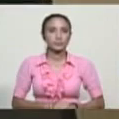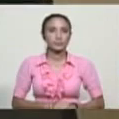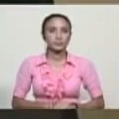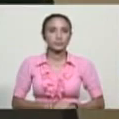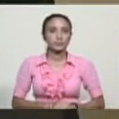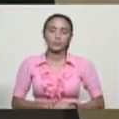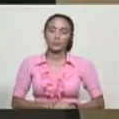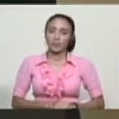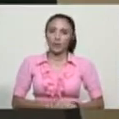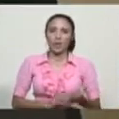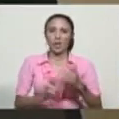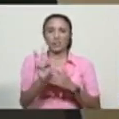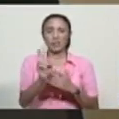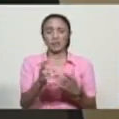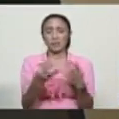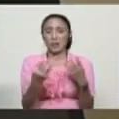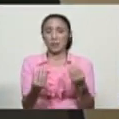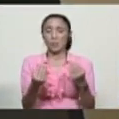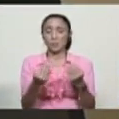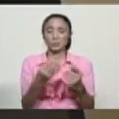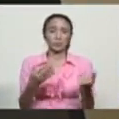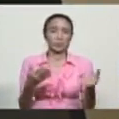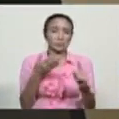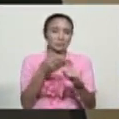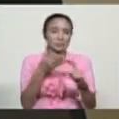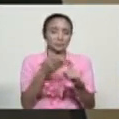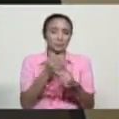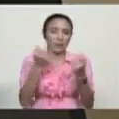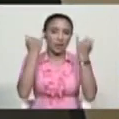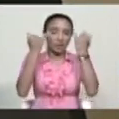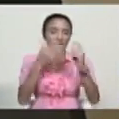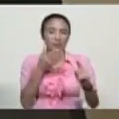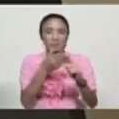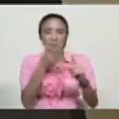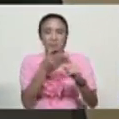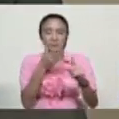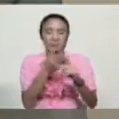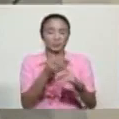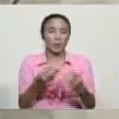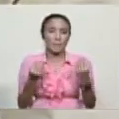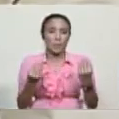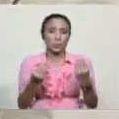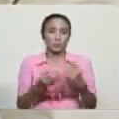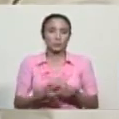venido aplicándole una estrategia de pinza